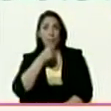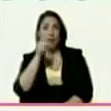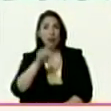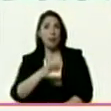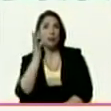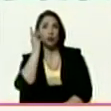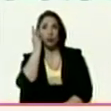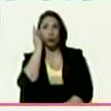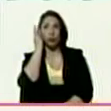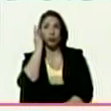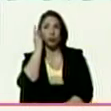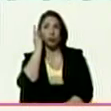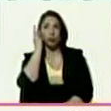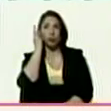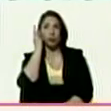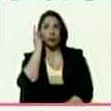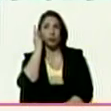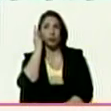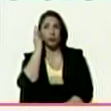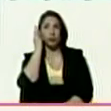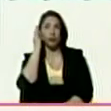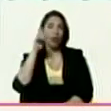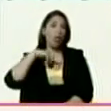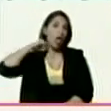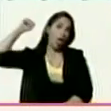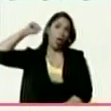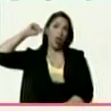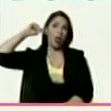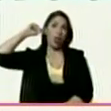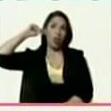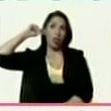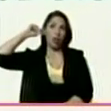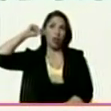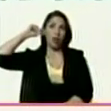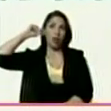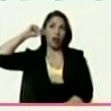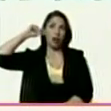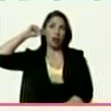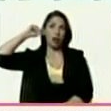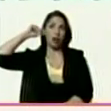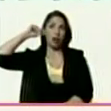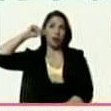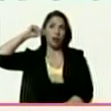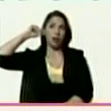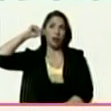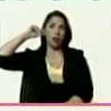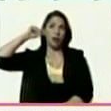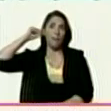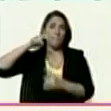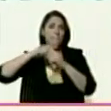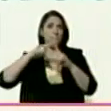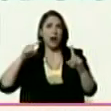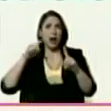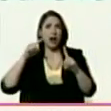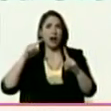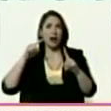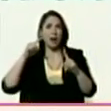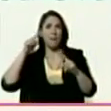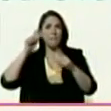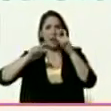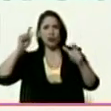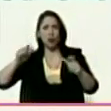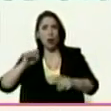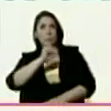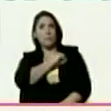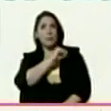muchacha la ahorcaron y la guindaron de una cerca para que la gente tuviera miedo,